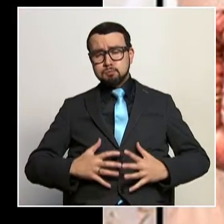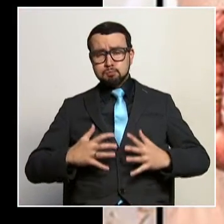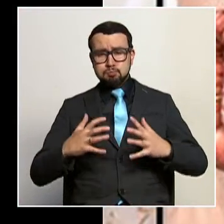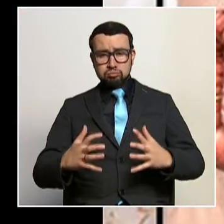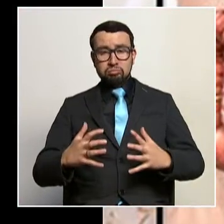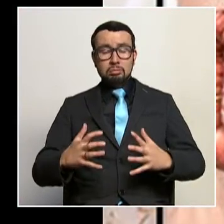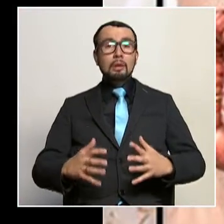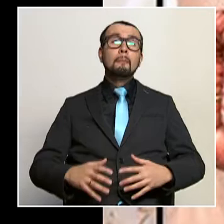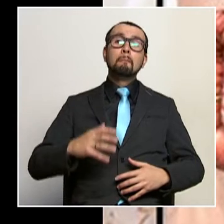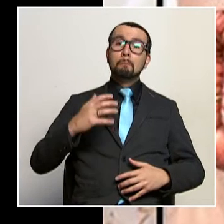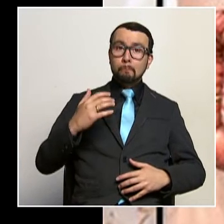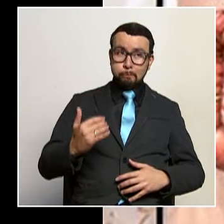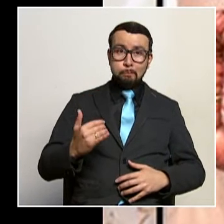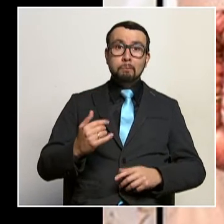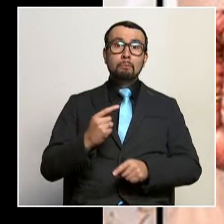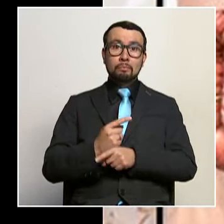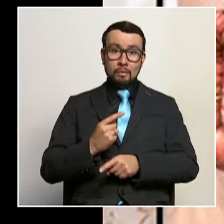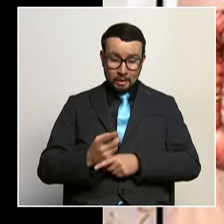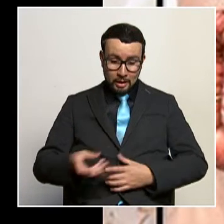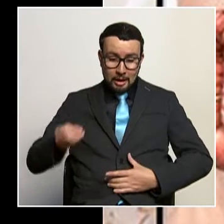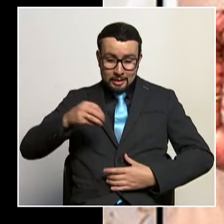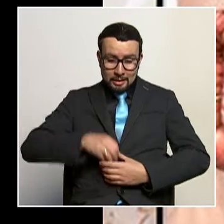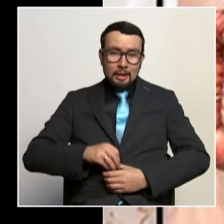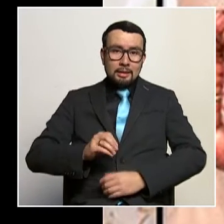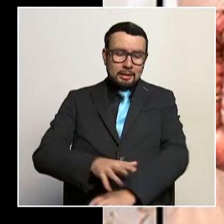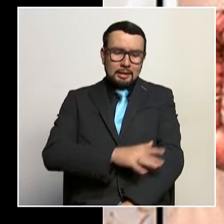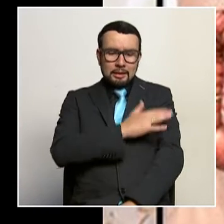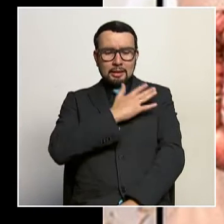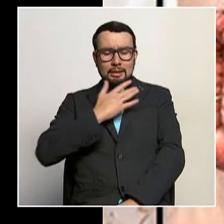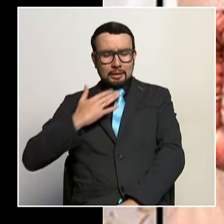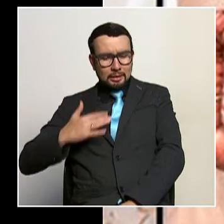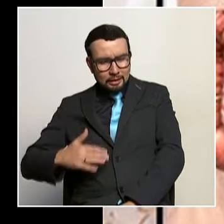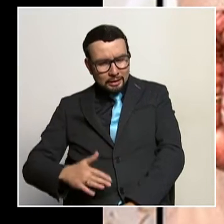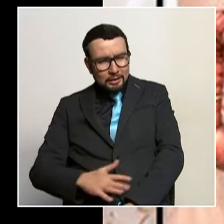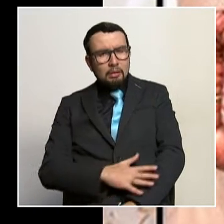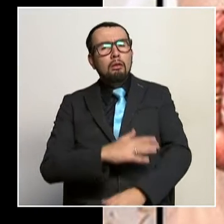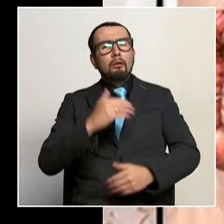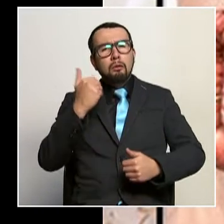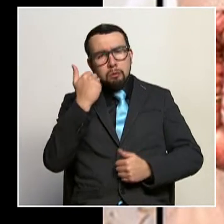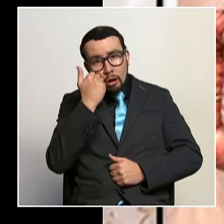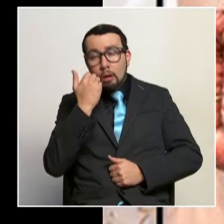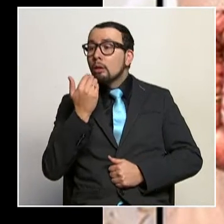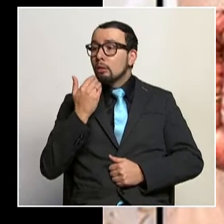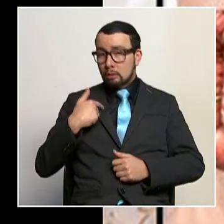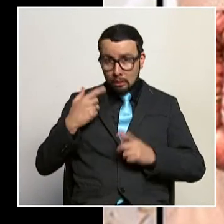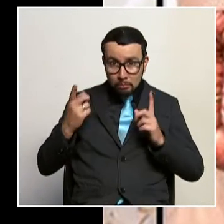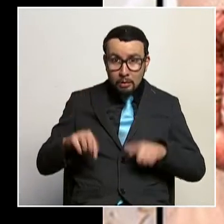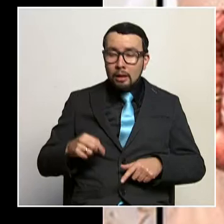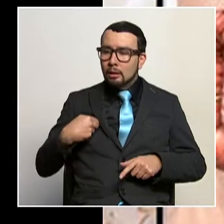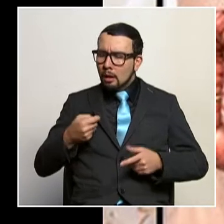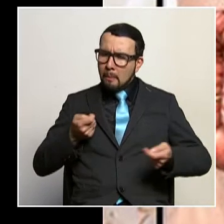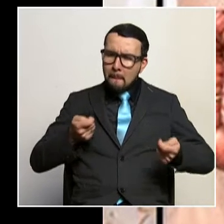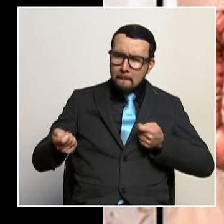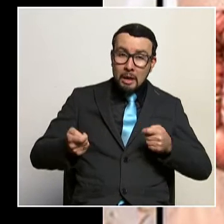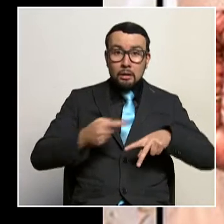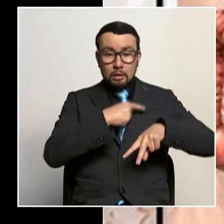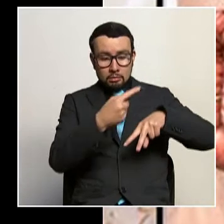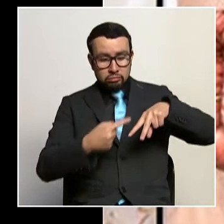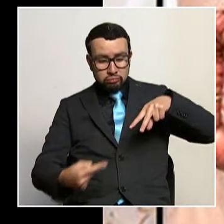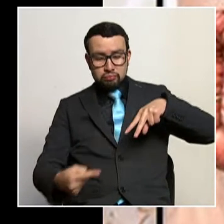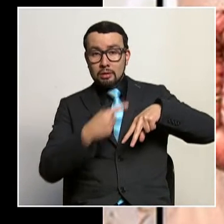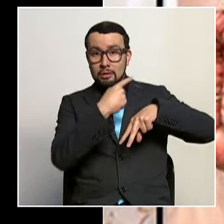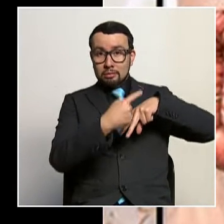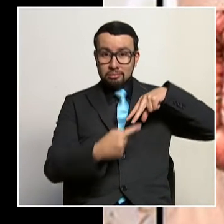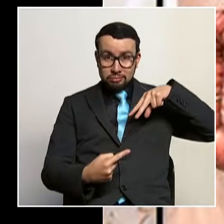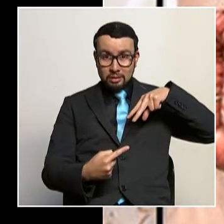a traducir dentro de la circulación, inclusive dentro del campo que yo manejo, que es el campo de las varices. Hemos visto que el paciente, lo primero que yo